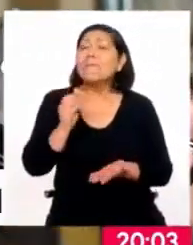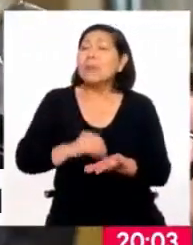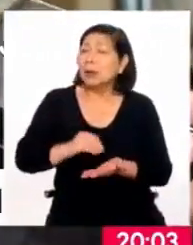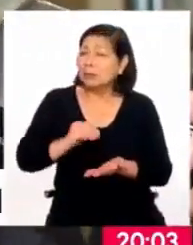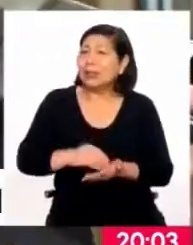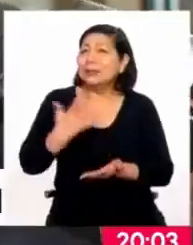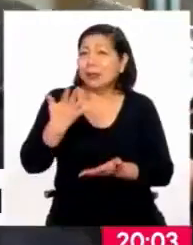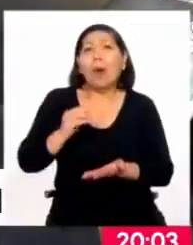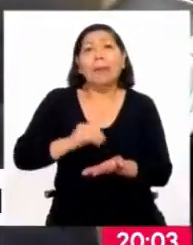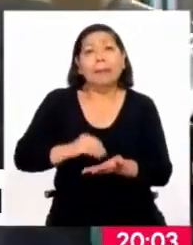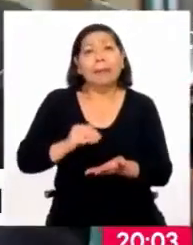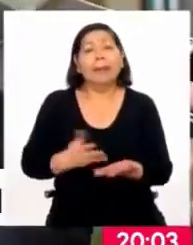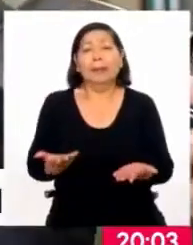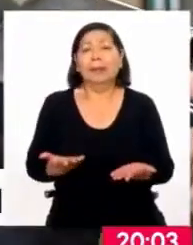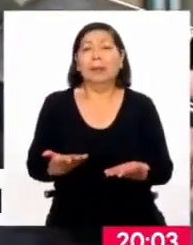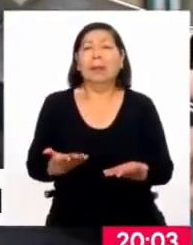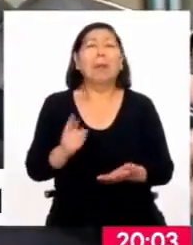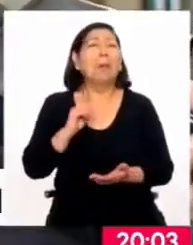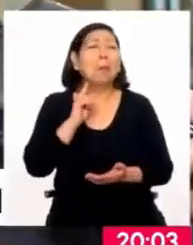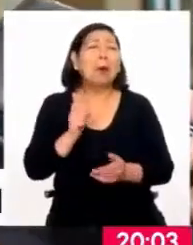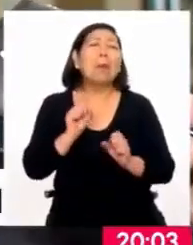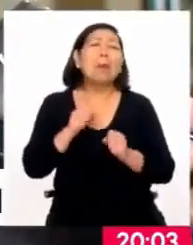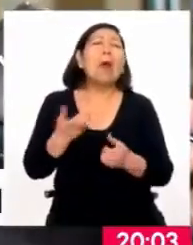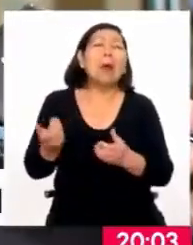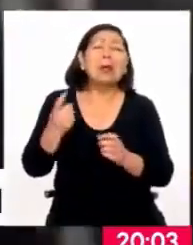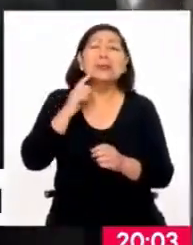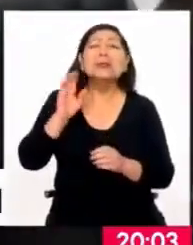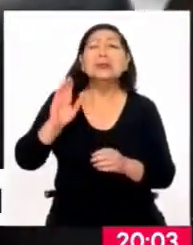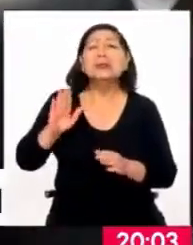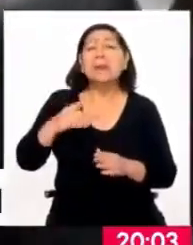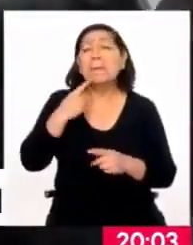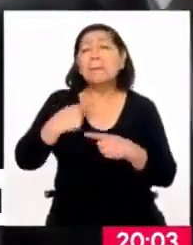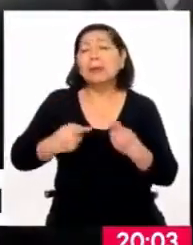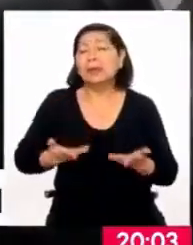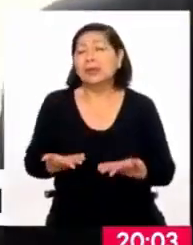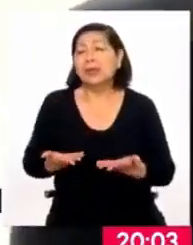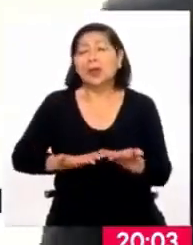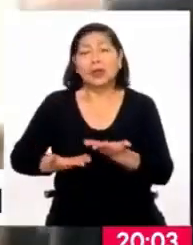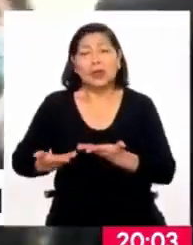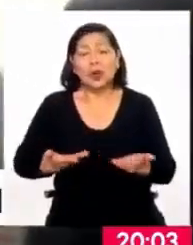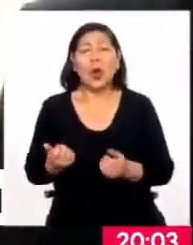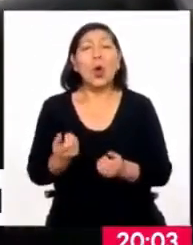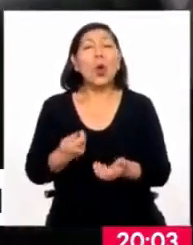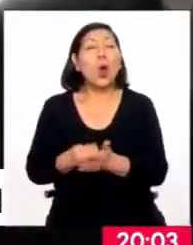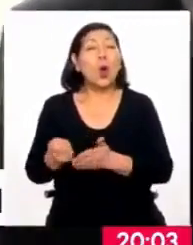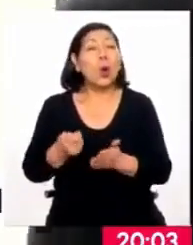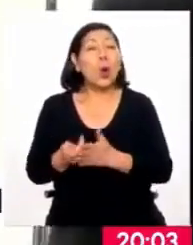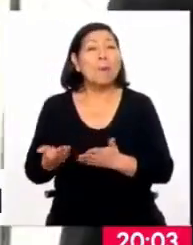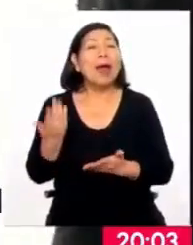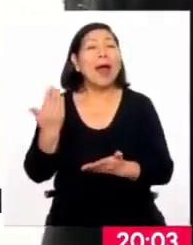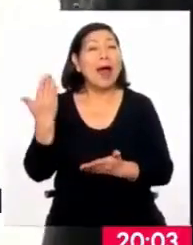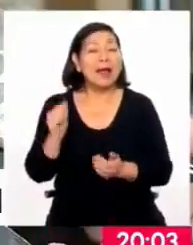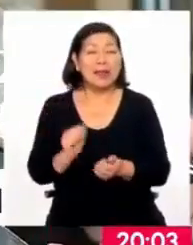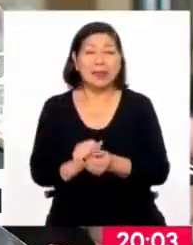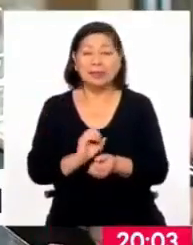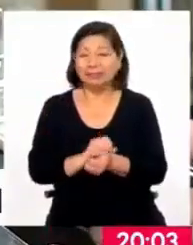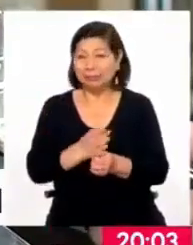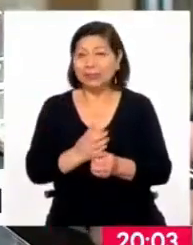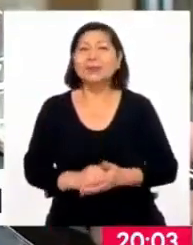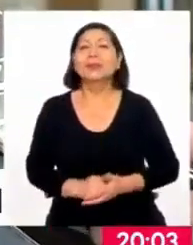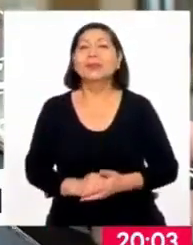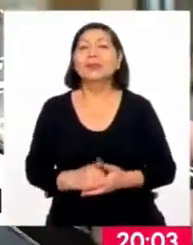5 citaciones, mostrando poco interés en colaborar con la investigación por las presuntas irregularidades en las compras realizadas durante la pandemia.